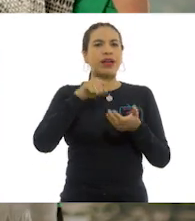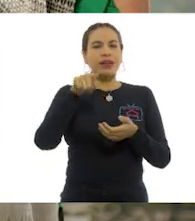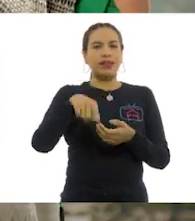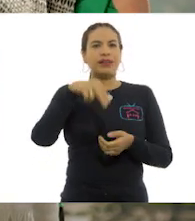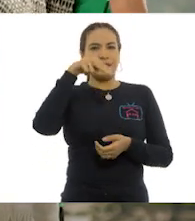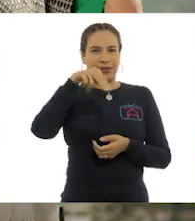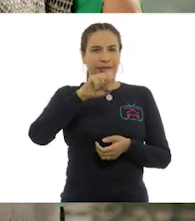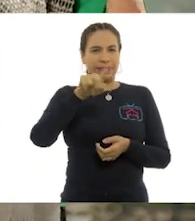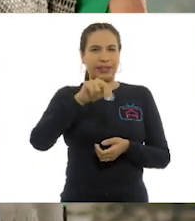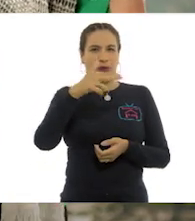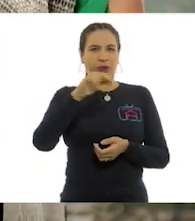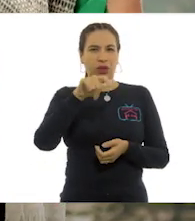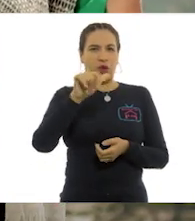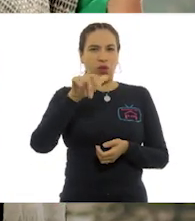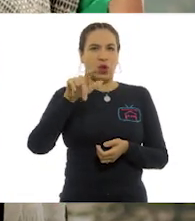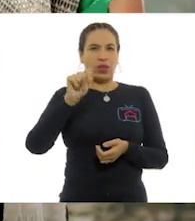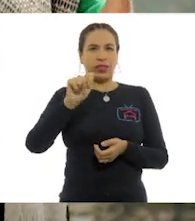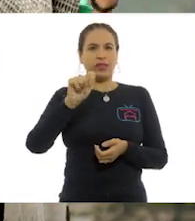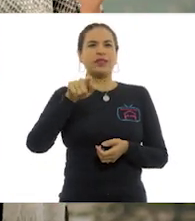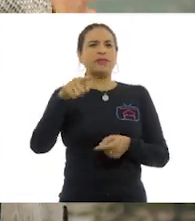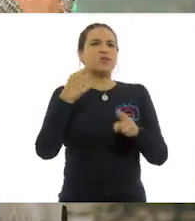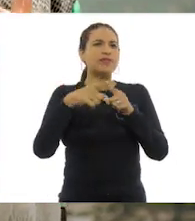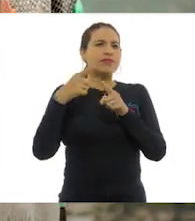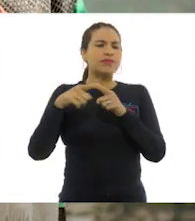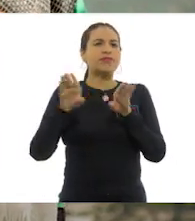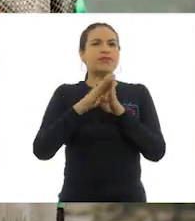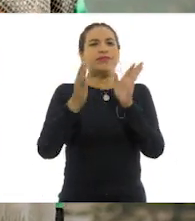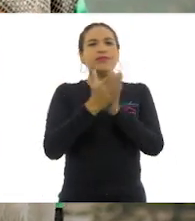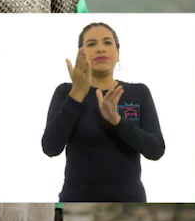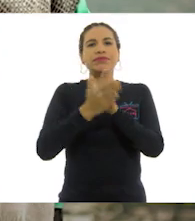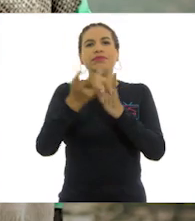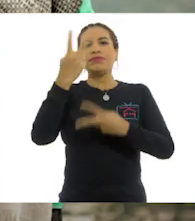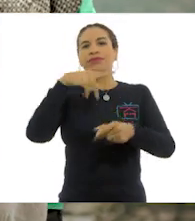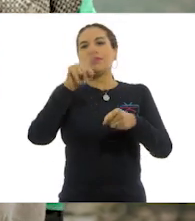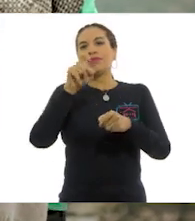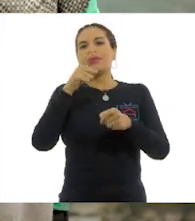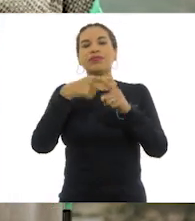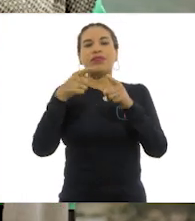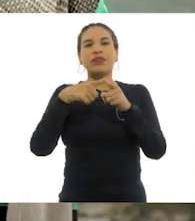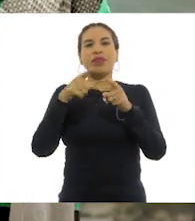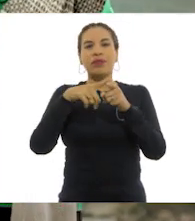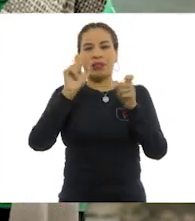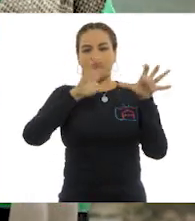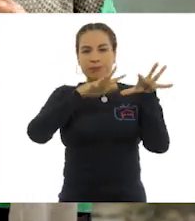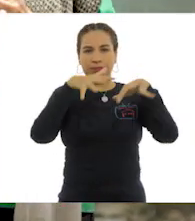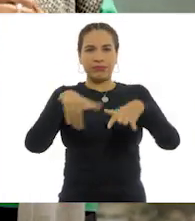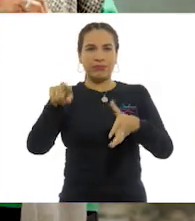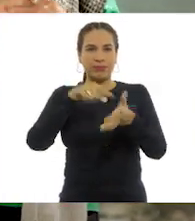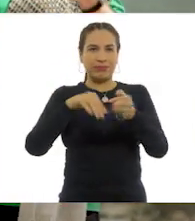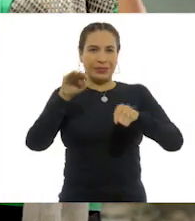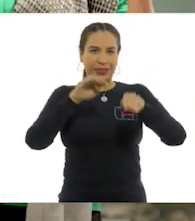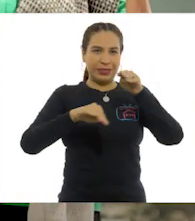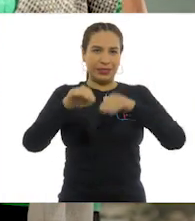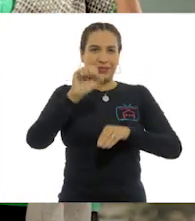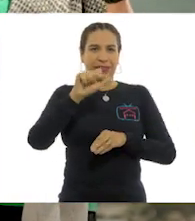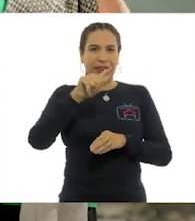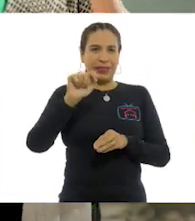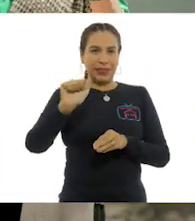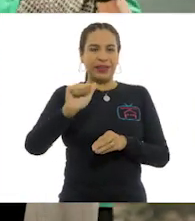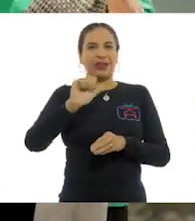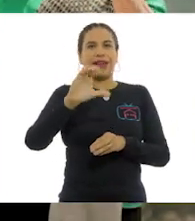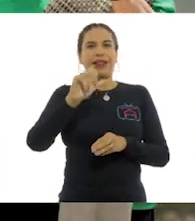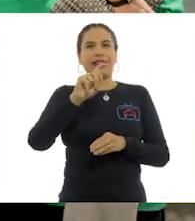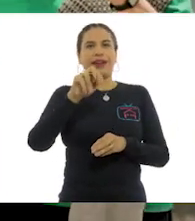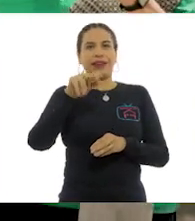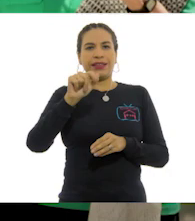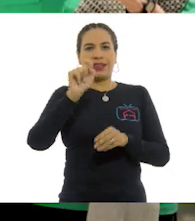diseñar una serie de construcciones para traer el agua de unos manantiales que estaban en la Sierra de Santa Catarina. Va a hacer un acueducto y